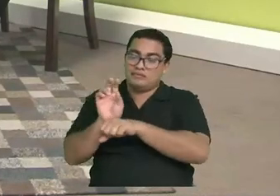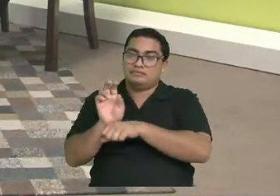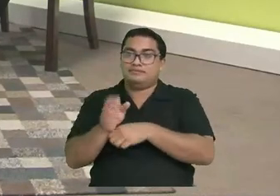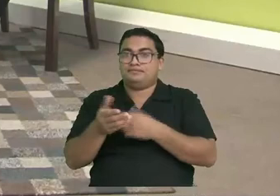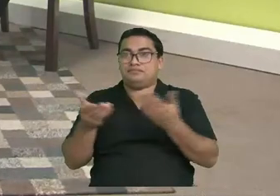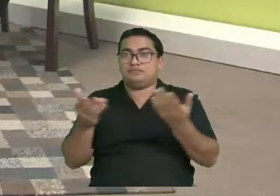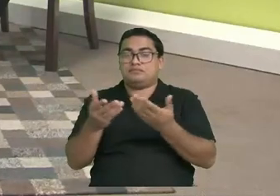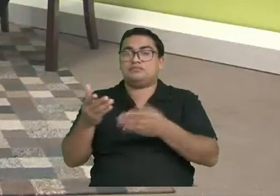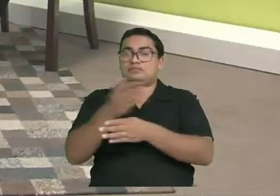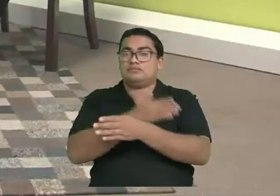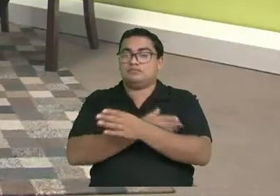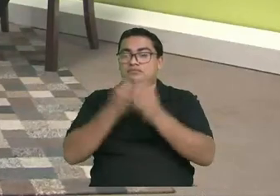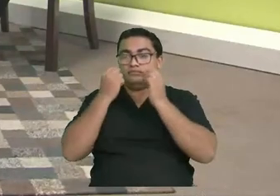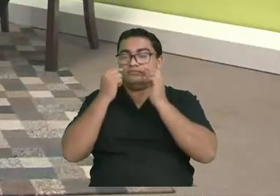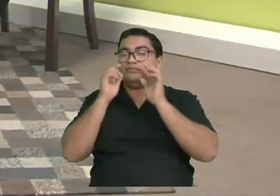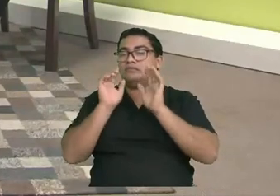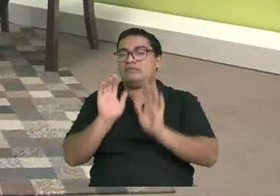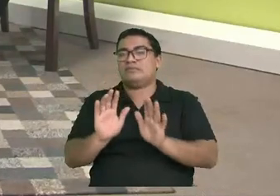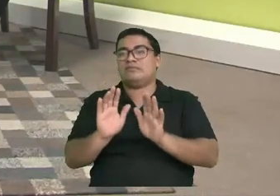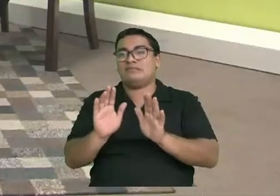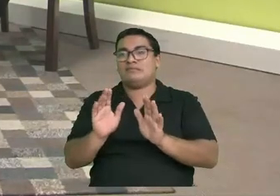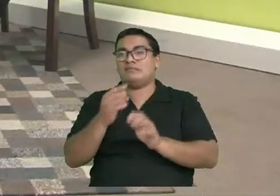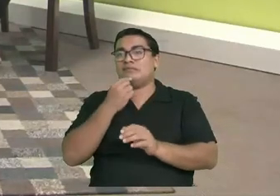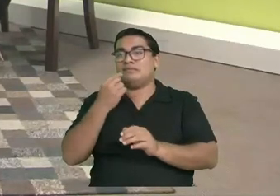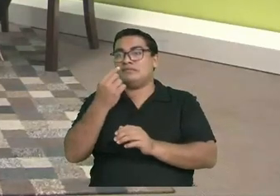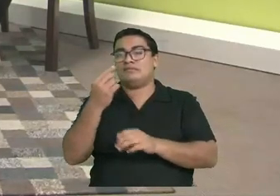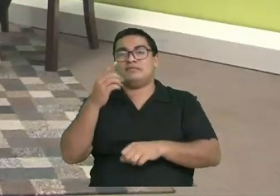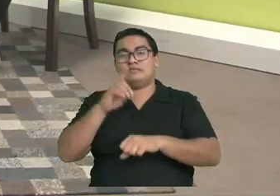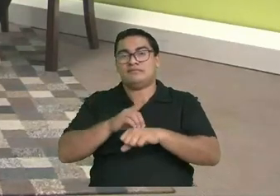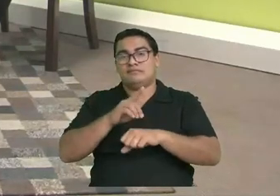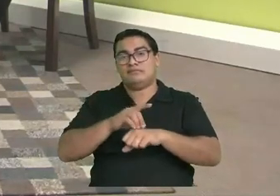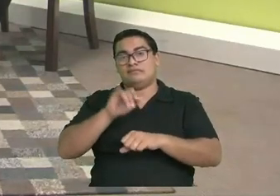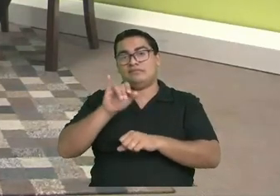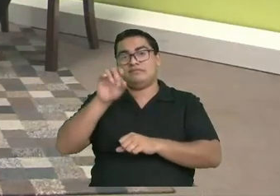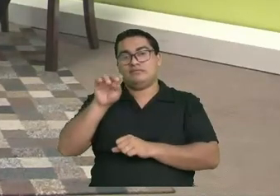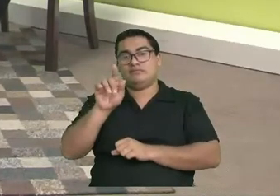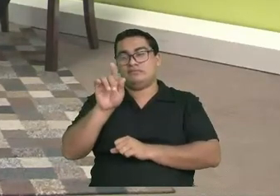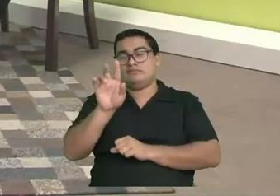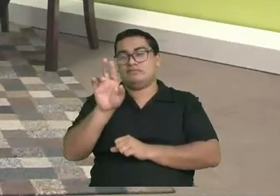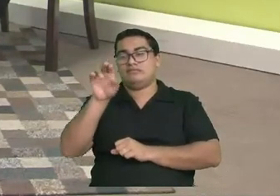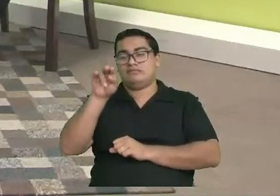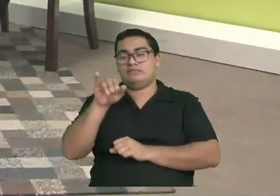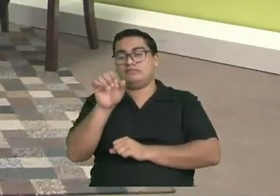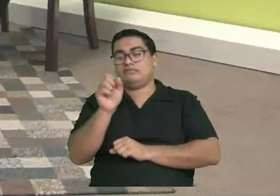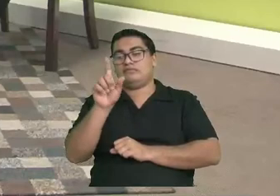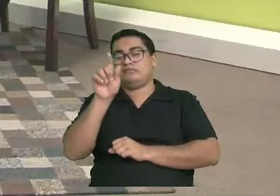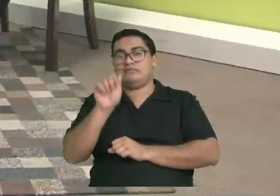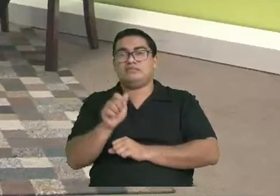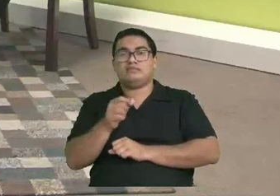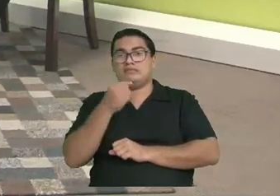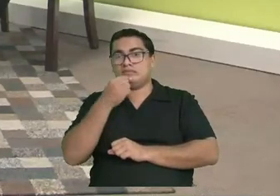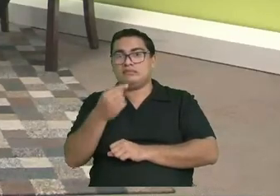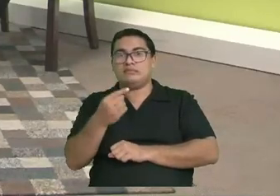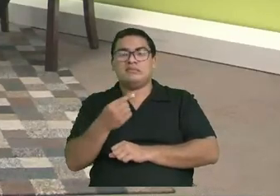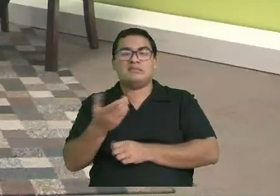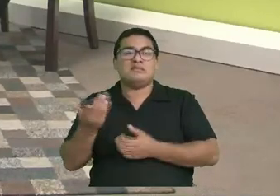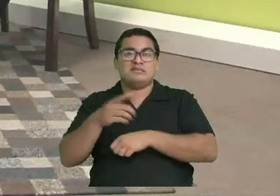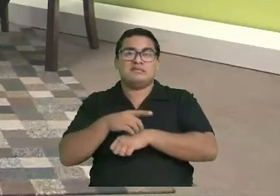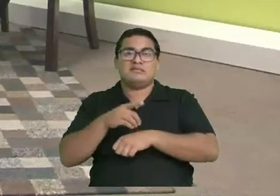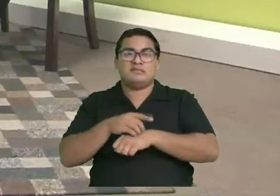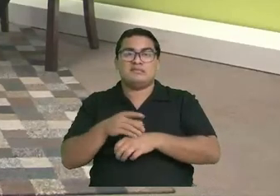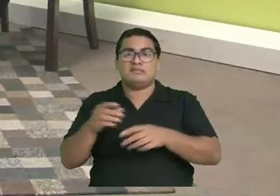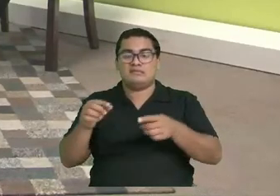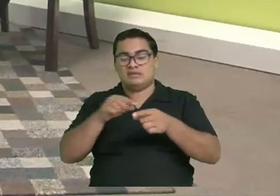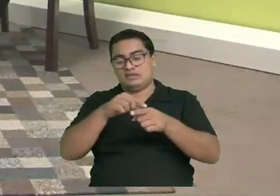el diagnóstico, se lo hace el médico internista. ¿Y la participación del dermatólogo cuando hay ulceraciones, doctor?